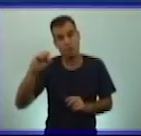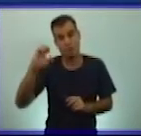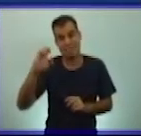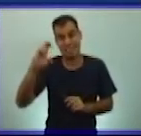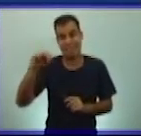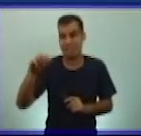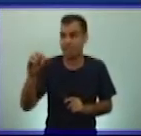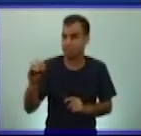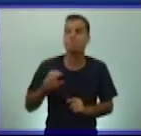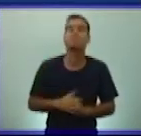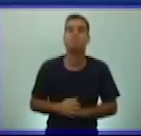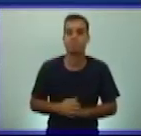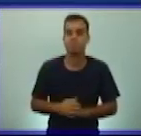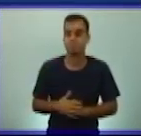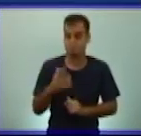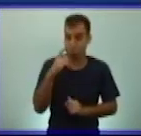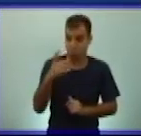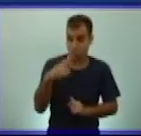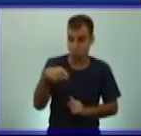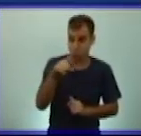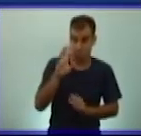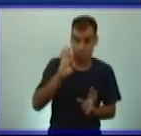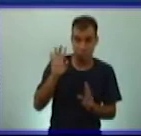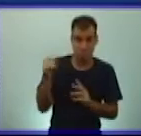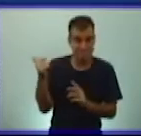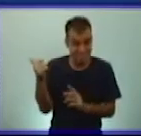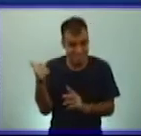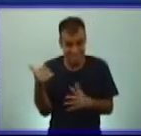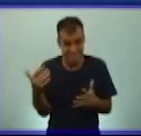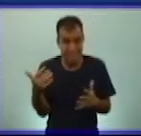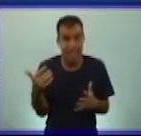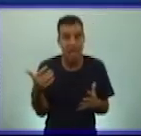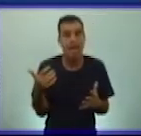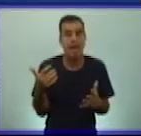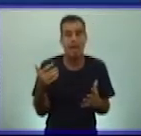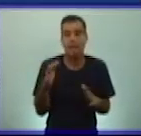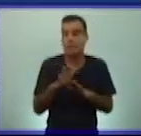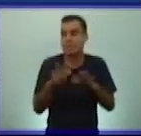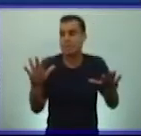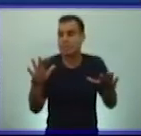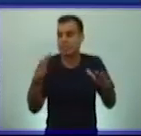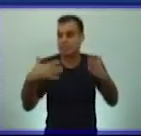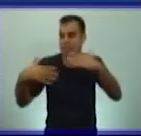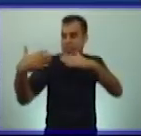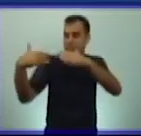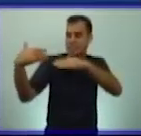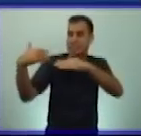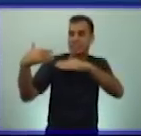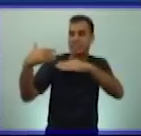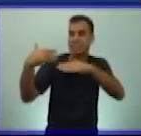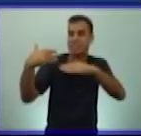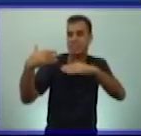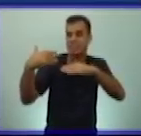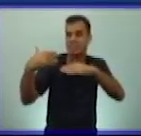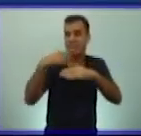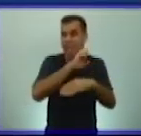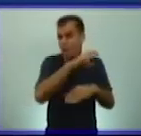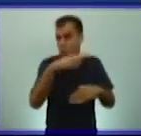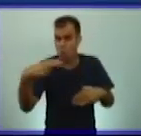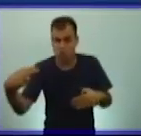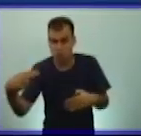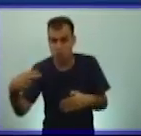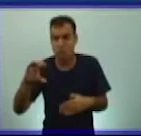este circuito nosotros recordemos que ya pasamos lo relacionado con la ecuación de la carga, la volveremos a